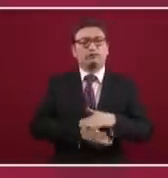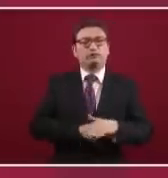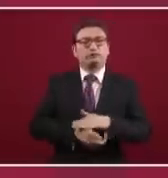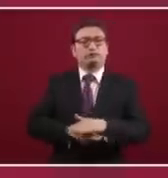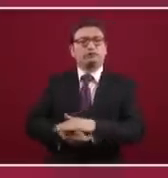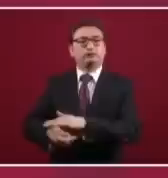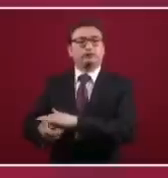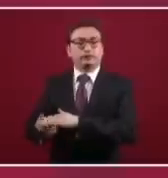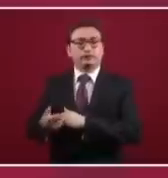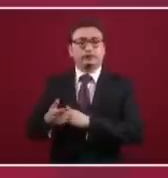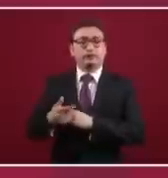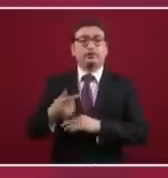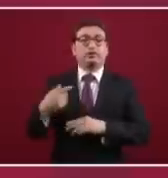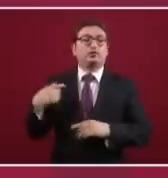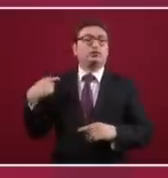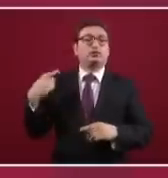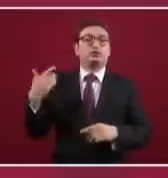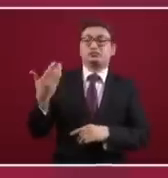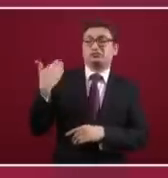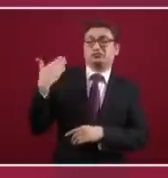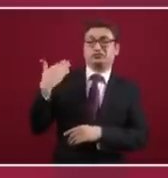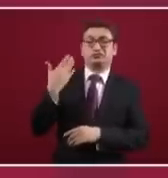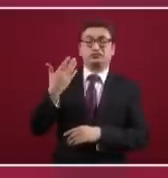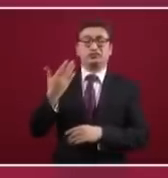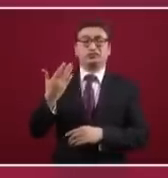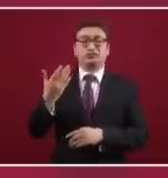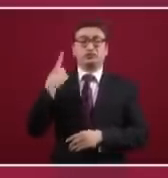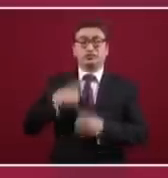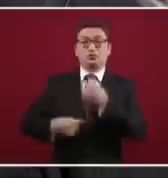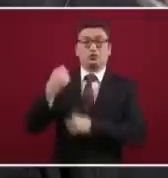hasta diciembre del año pasado.